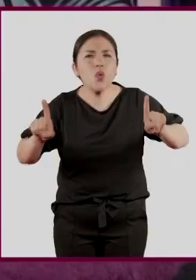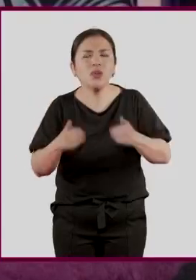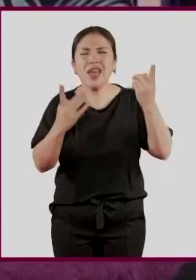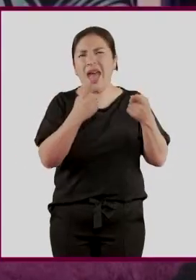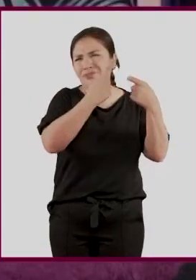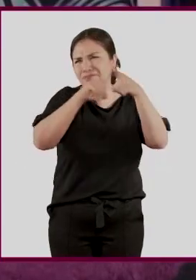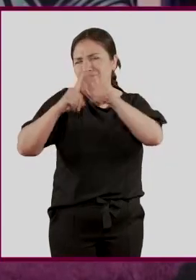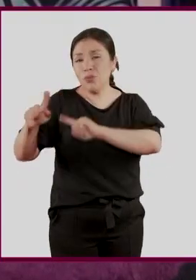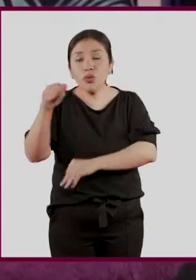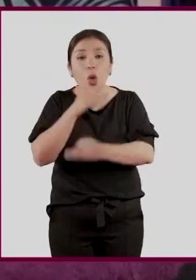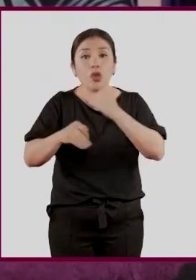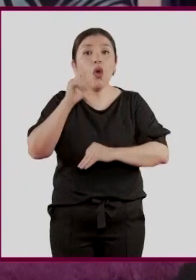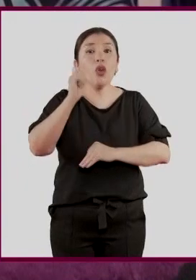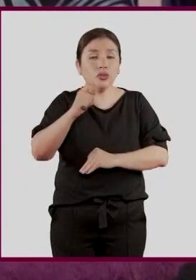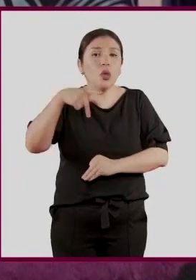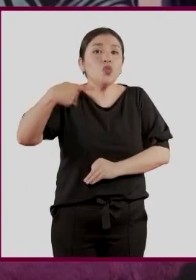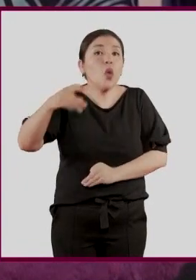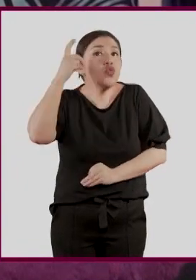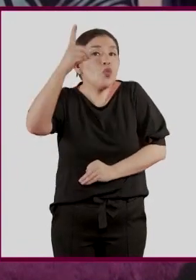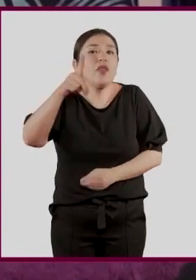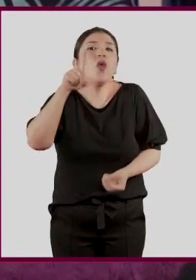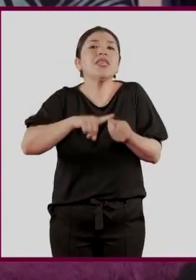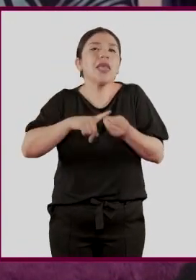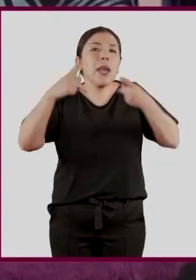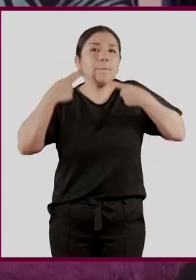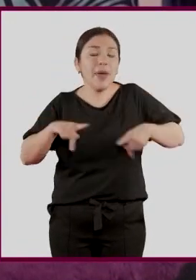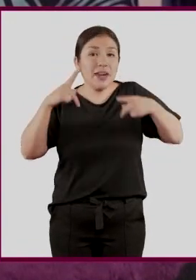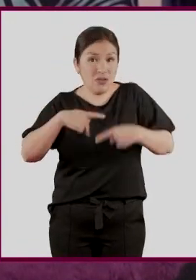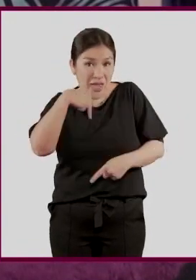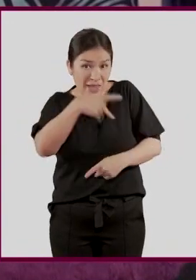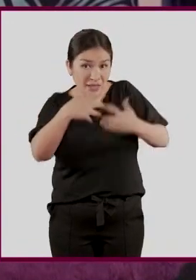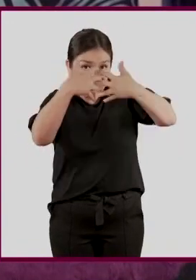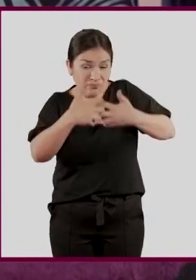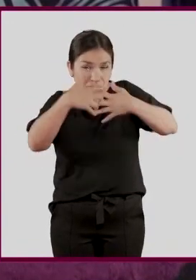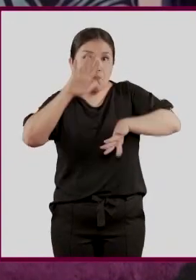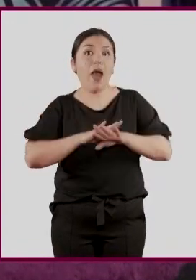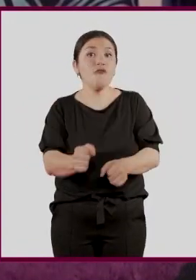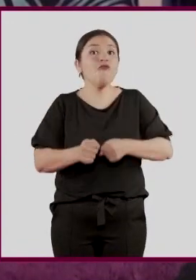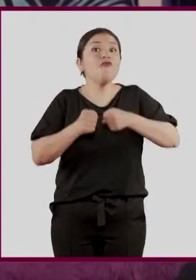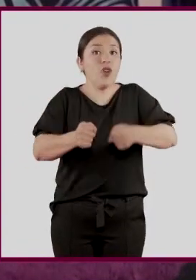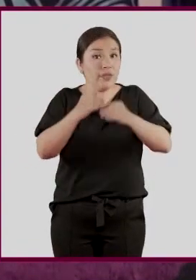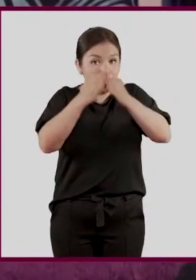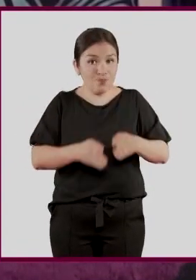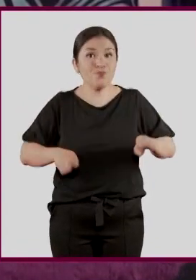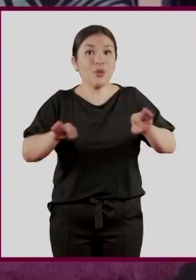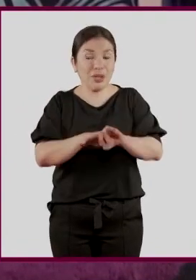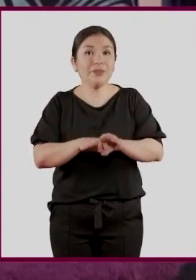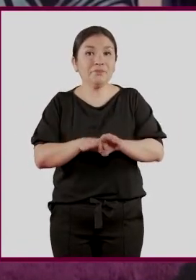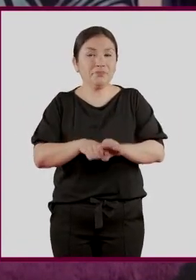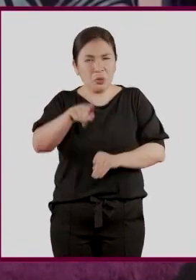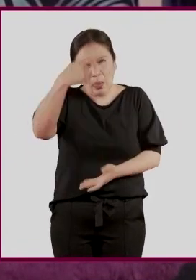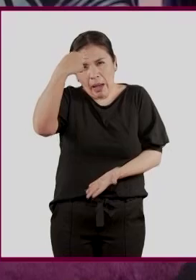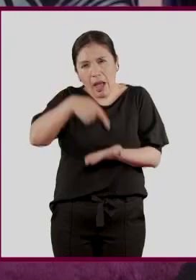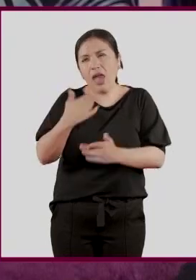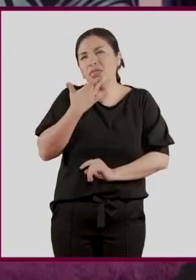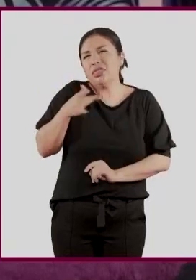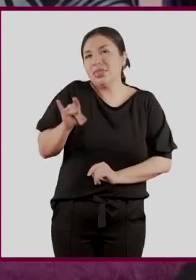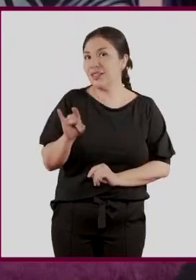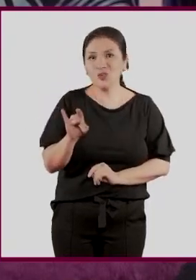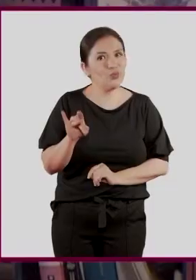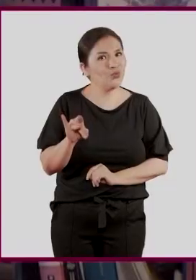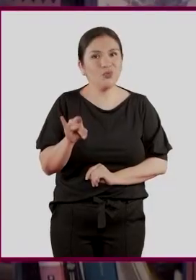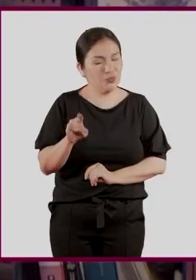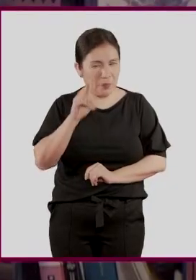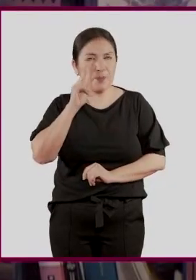musicales. Todas son obras propiedad de alguien. Es una industria fuerte, muy importante. No crean que es cualquier